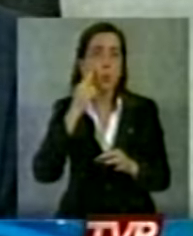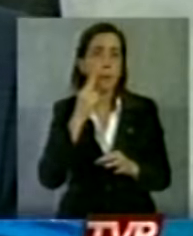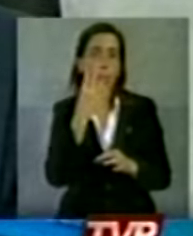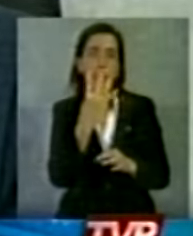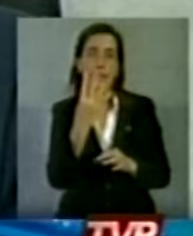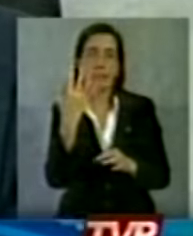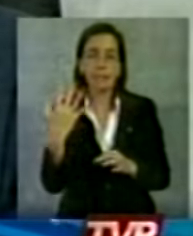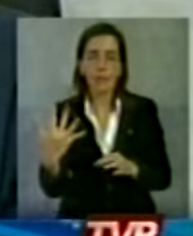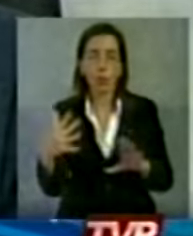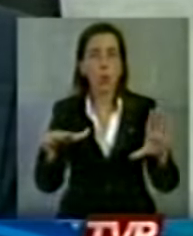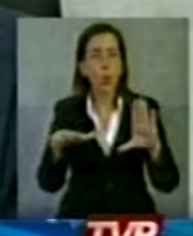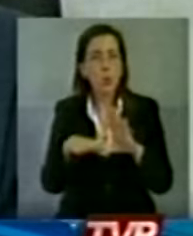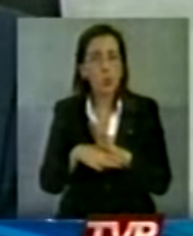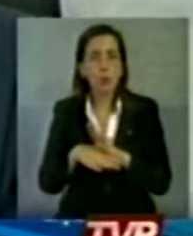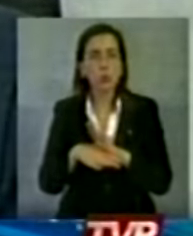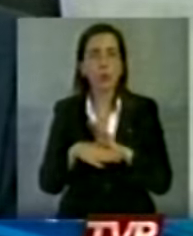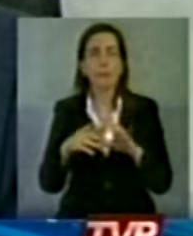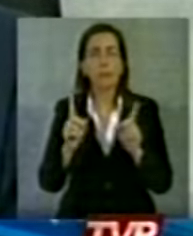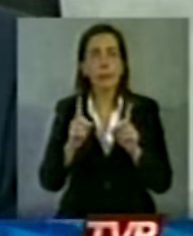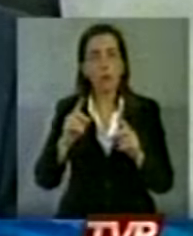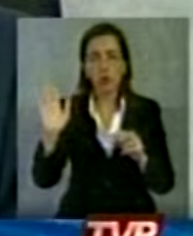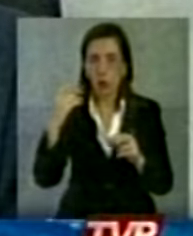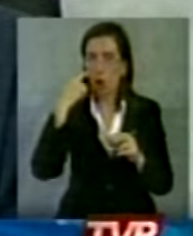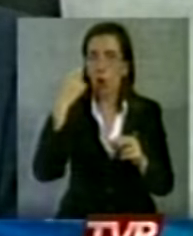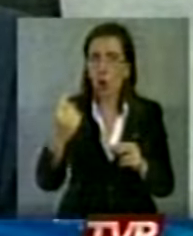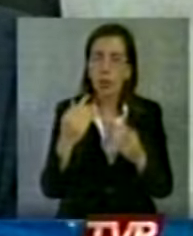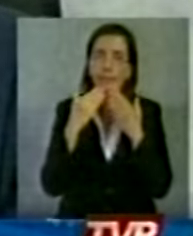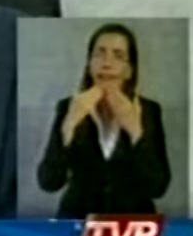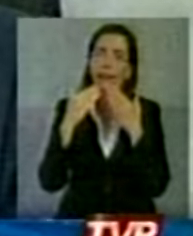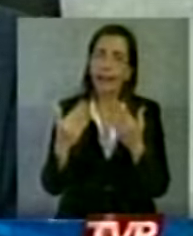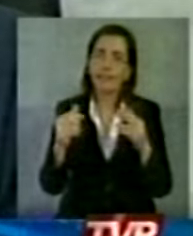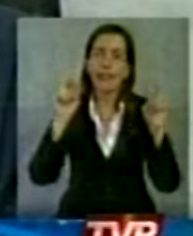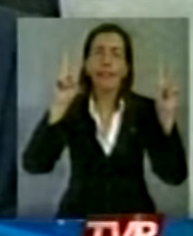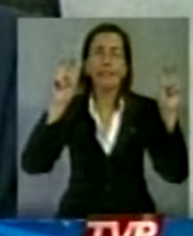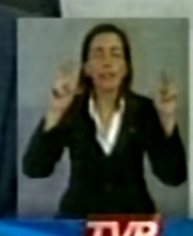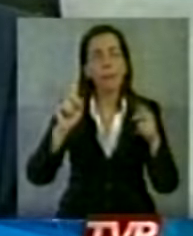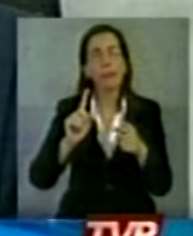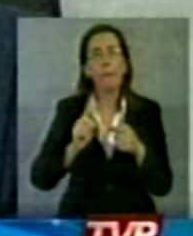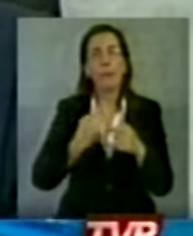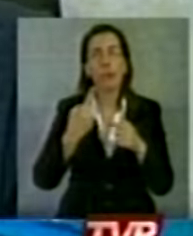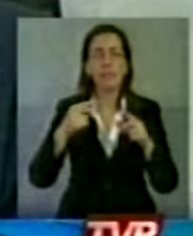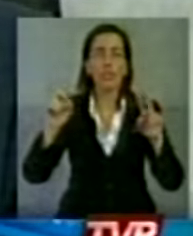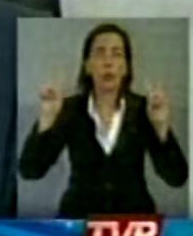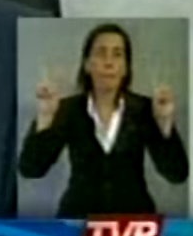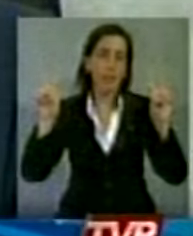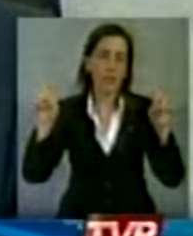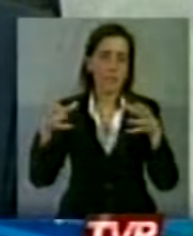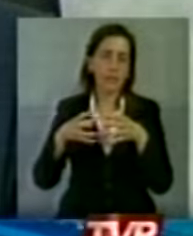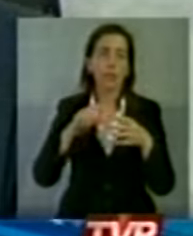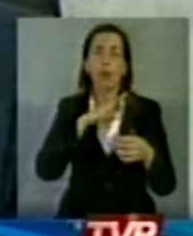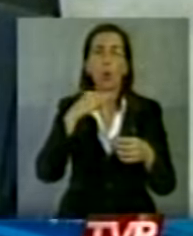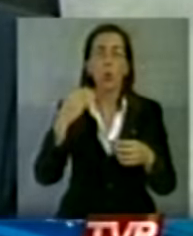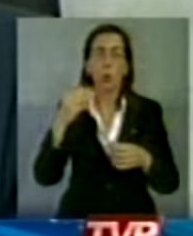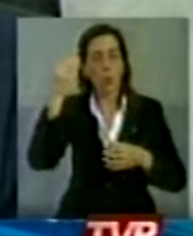1945 terminó encontrando identidad y cobijo bajo la bandera de la justicia